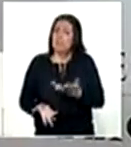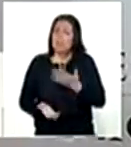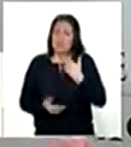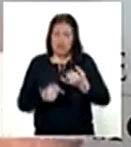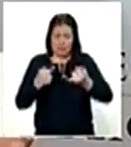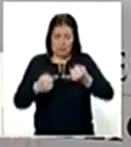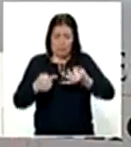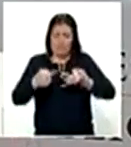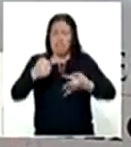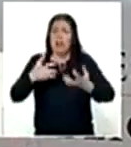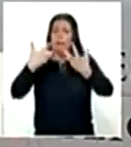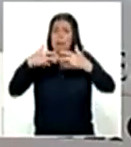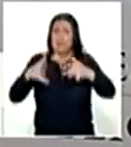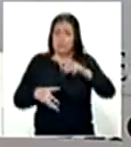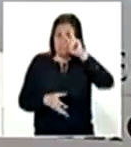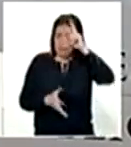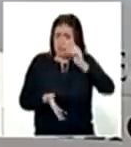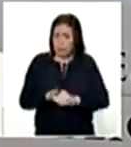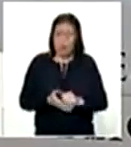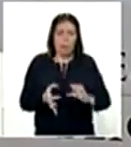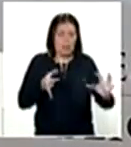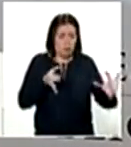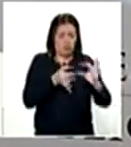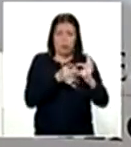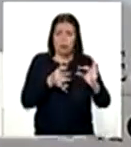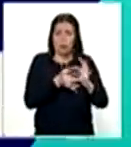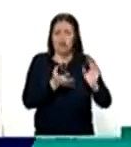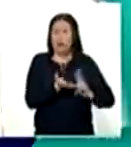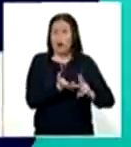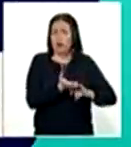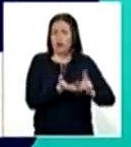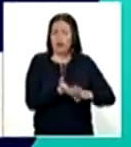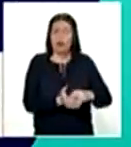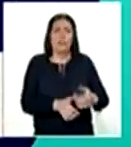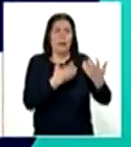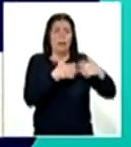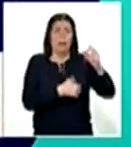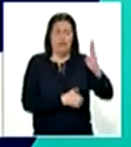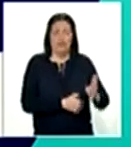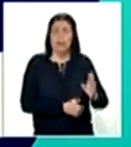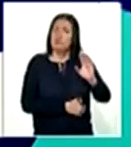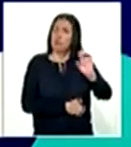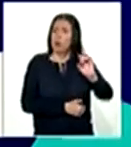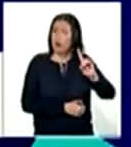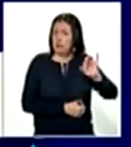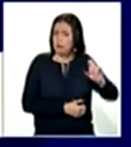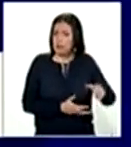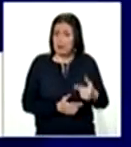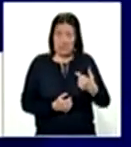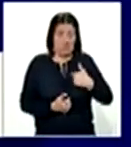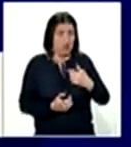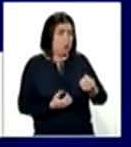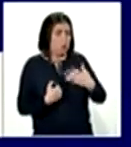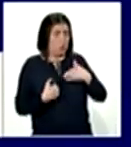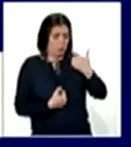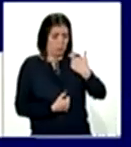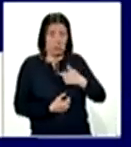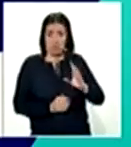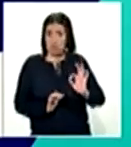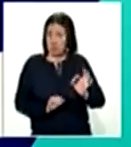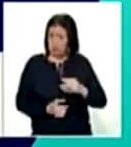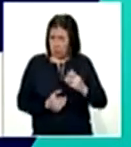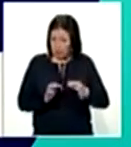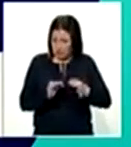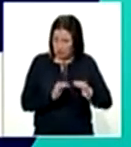varias empresas peruanas socias de la empresa corrupta Odebrecht. Salaverry dijo que actuaba a título personal, aunque no quiso ahondar en detalles sobre su